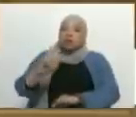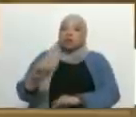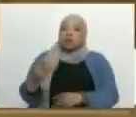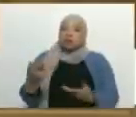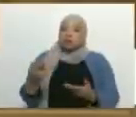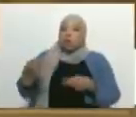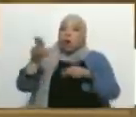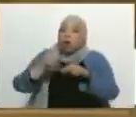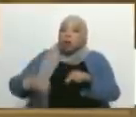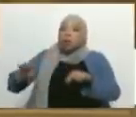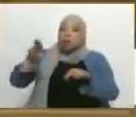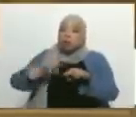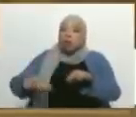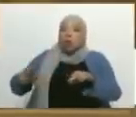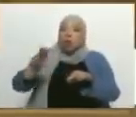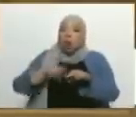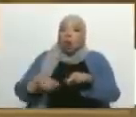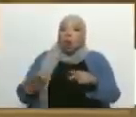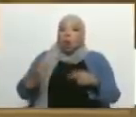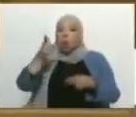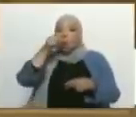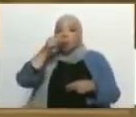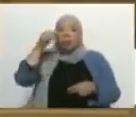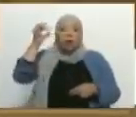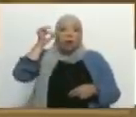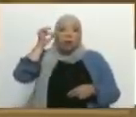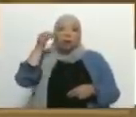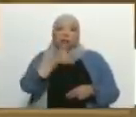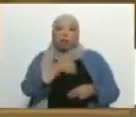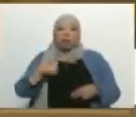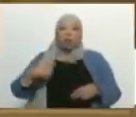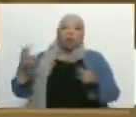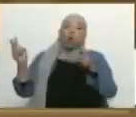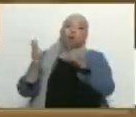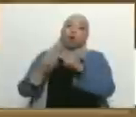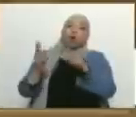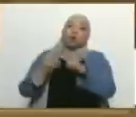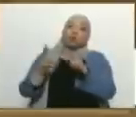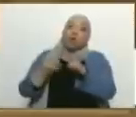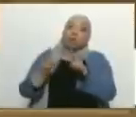a niños, niñas, que quienes conocemos